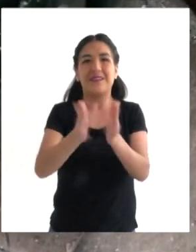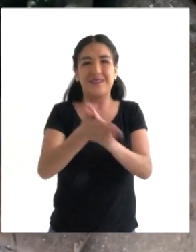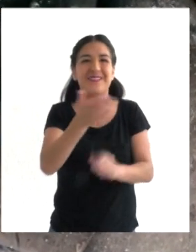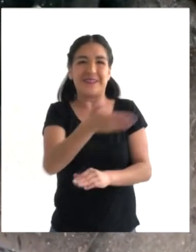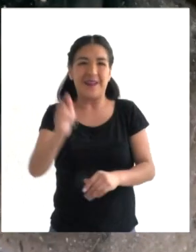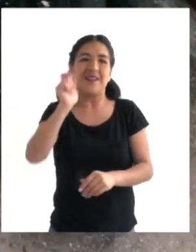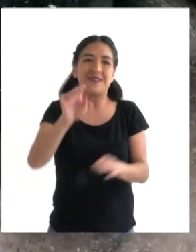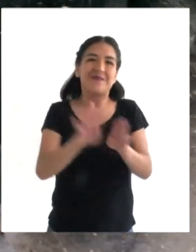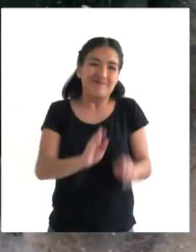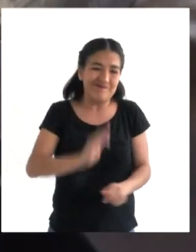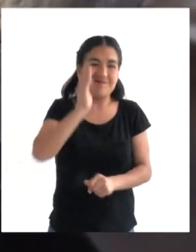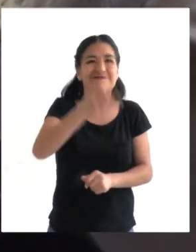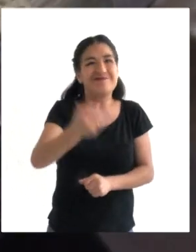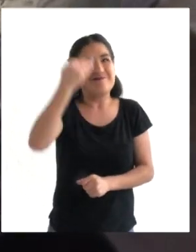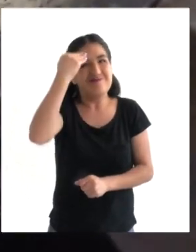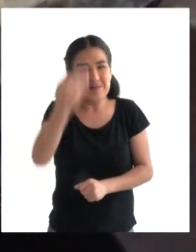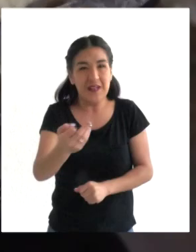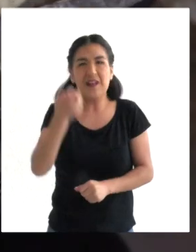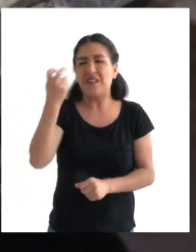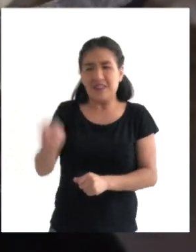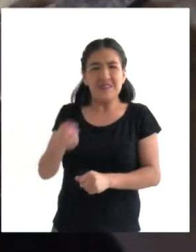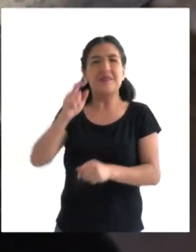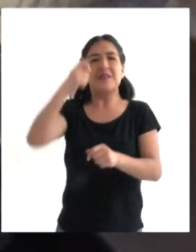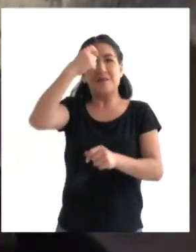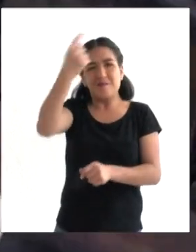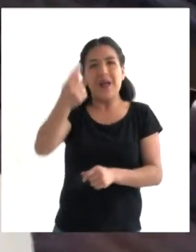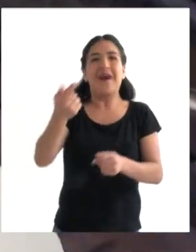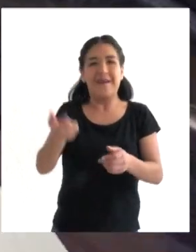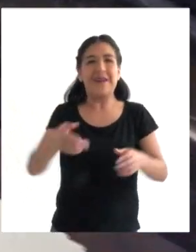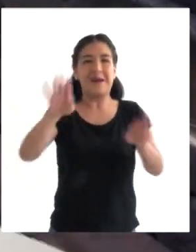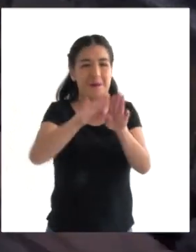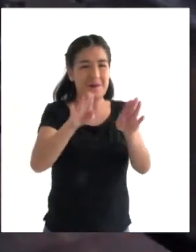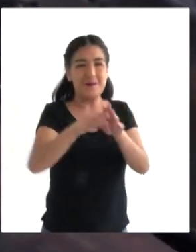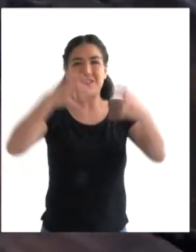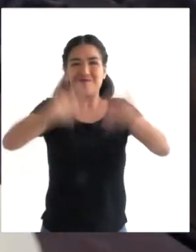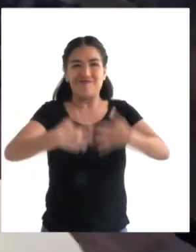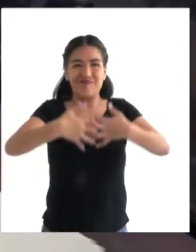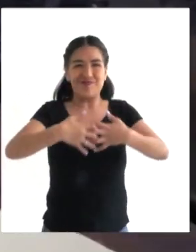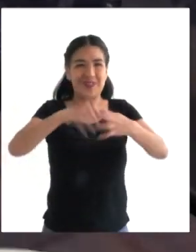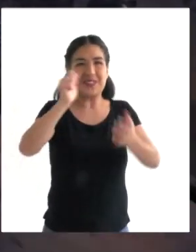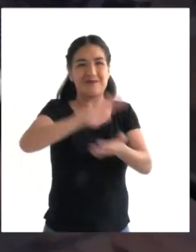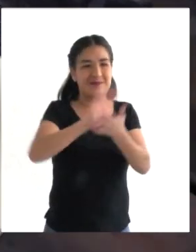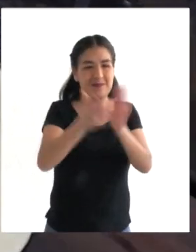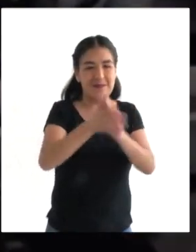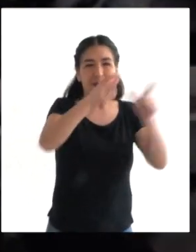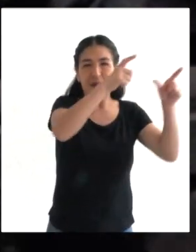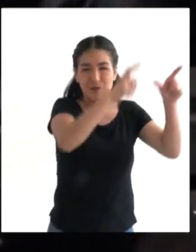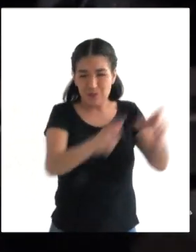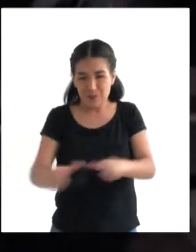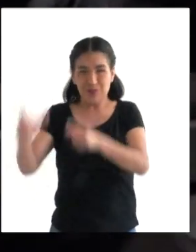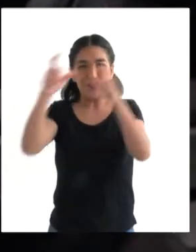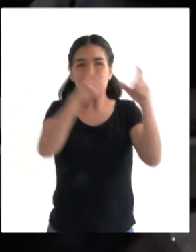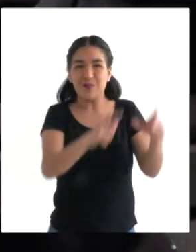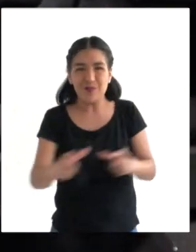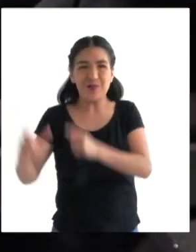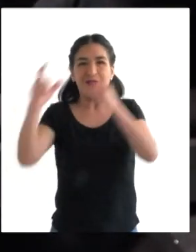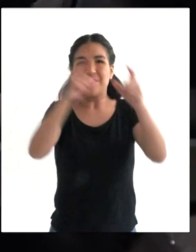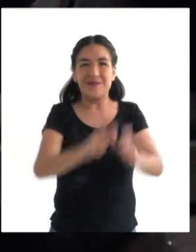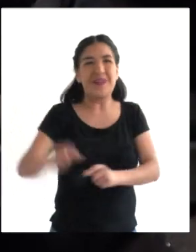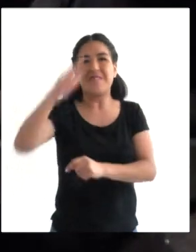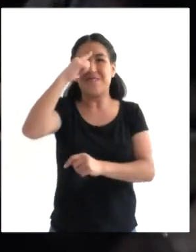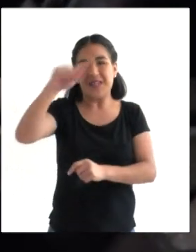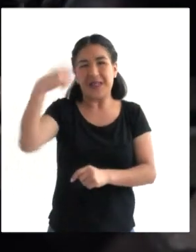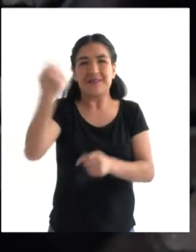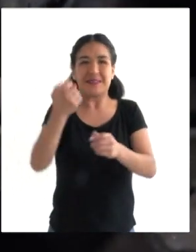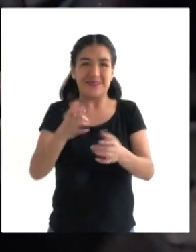aceptando el estado de las cosas, ellos inventaron la máquina de hacer tortillas, compuesta de rodillos y una banda transportadora,